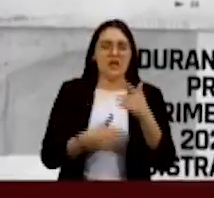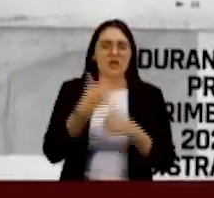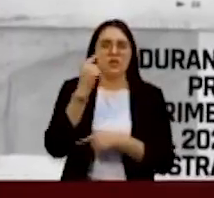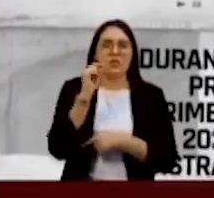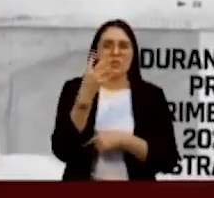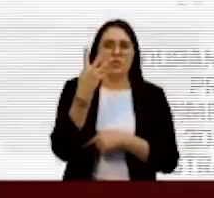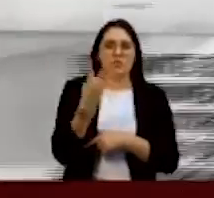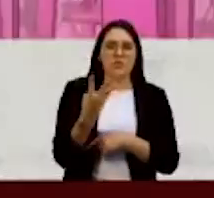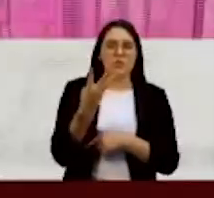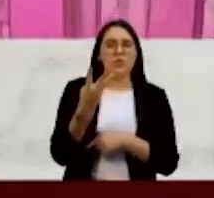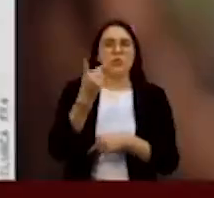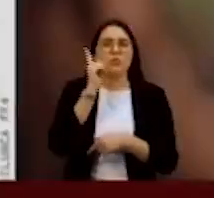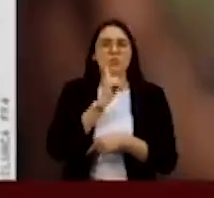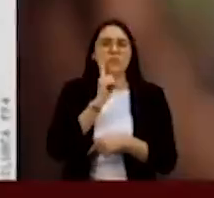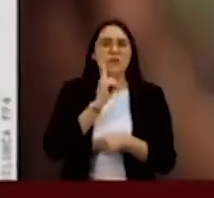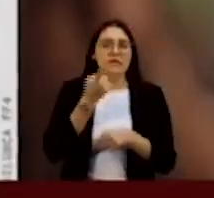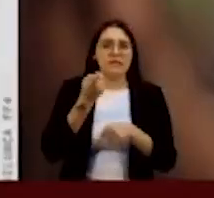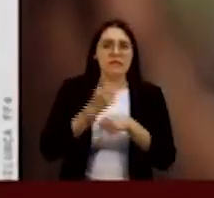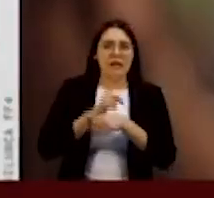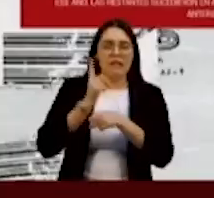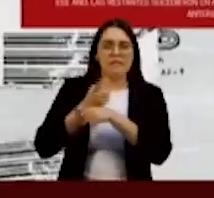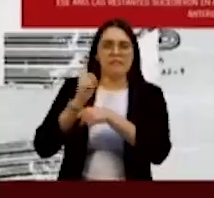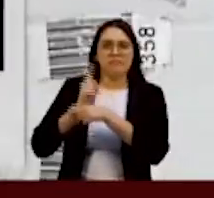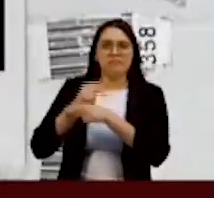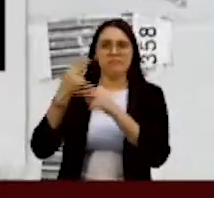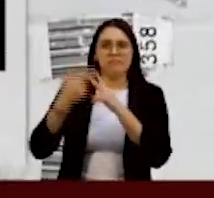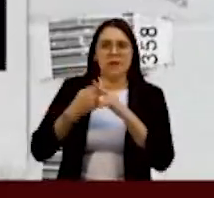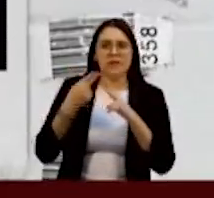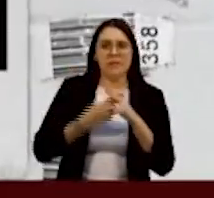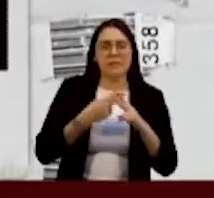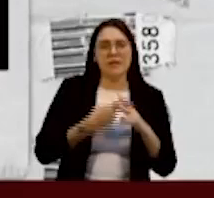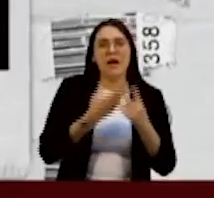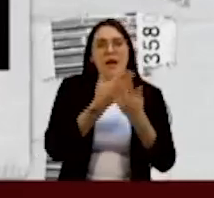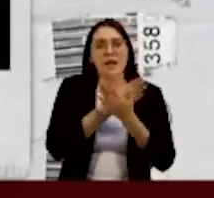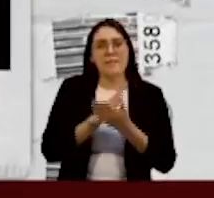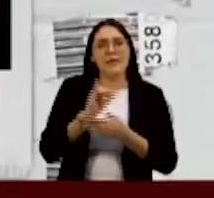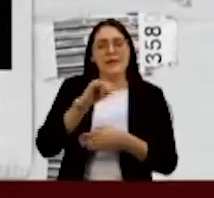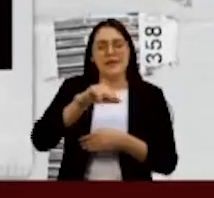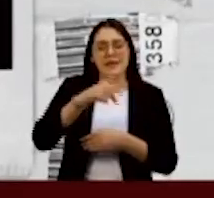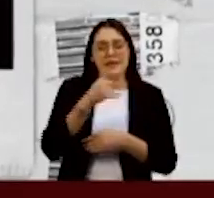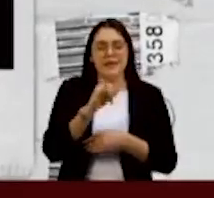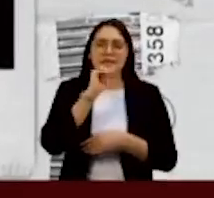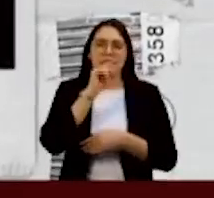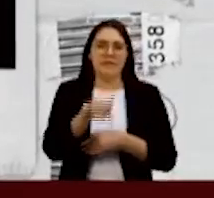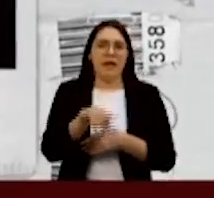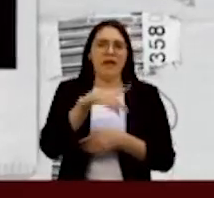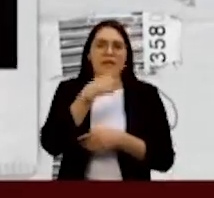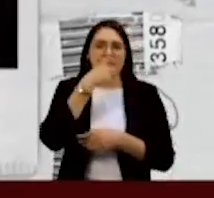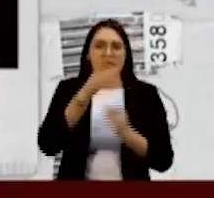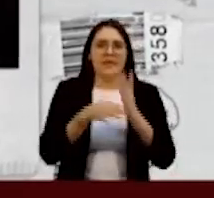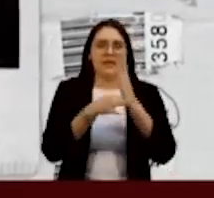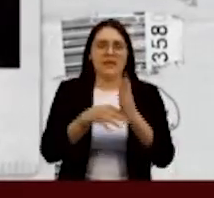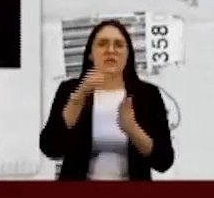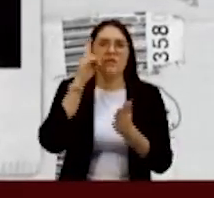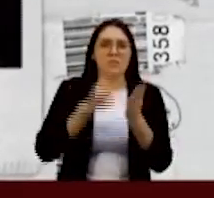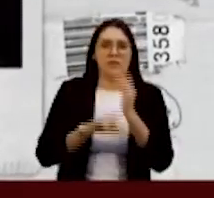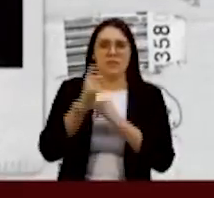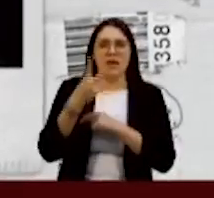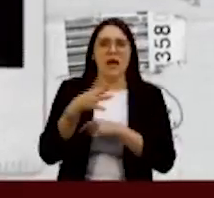12.4 mujeres diariamente. A ello se suman los datos del INEGI, que revelan que en 2022 se